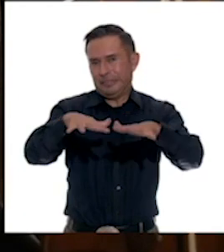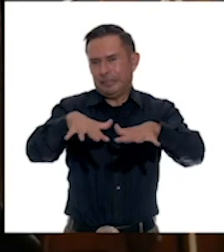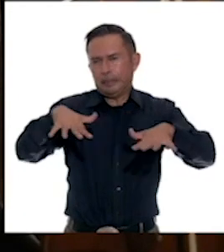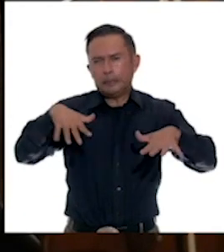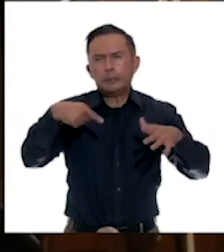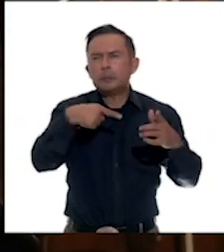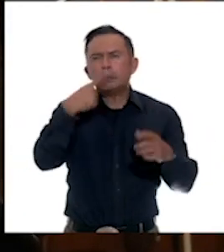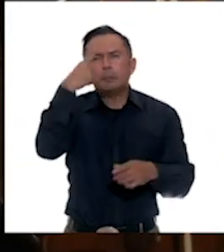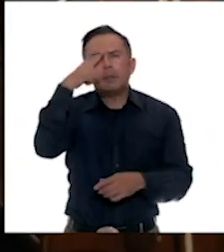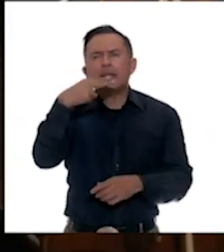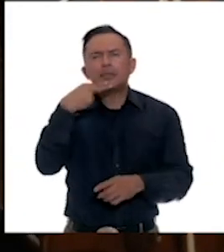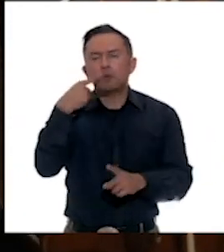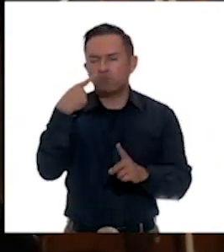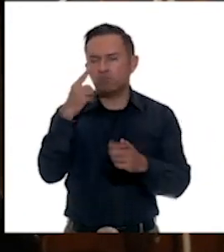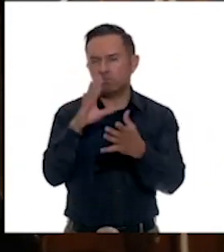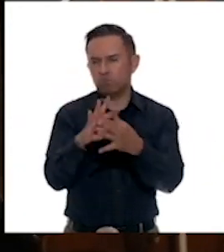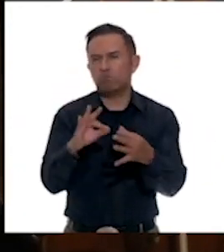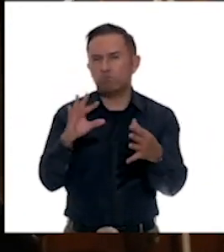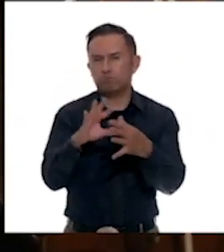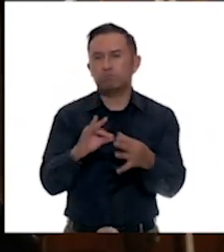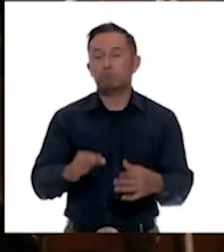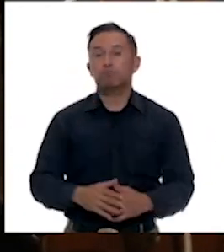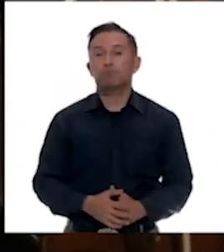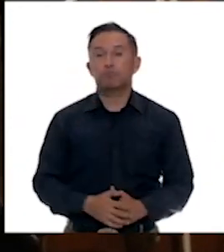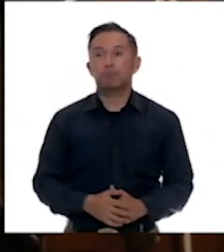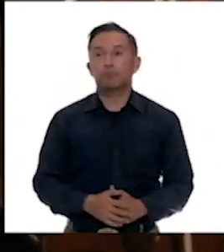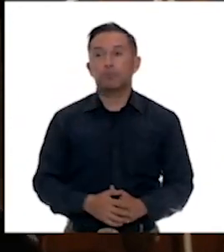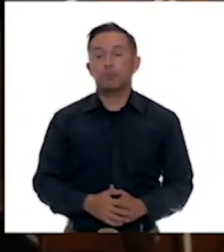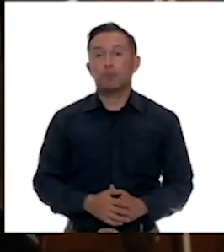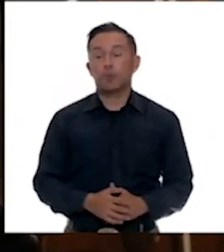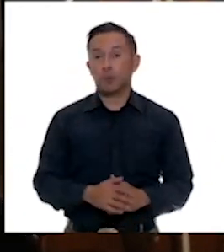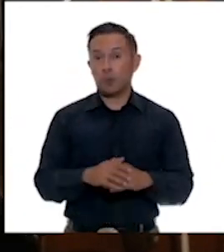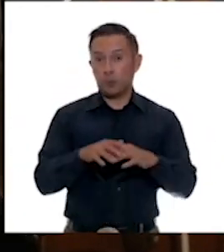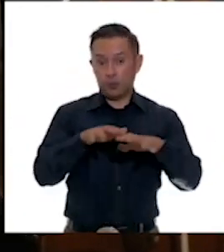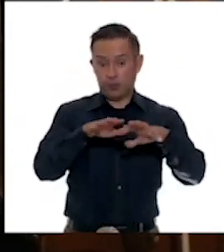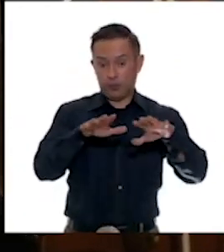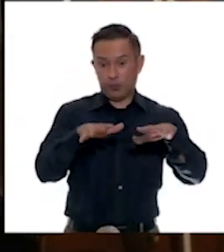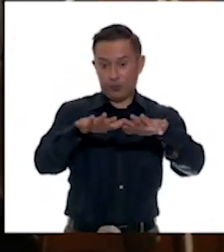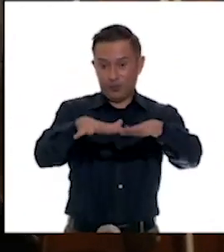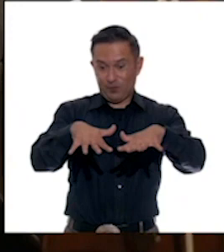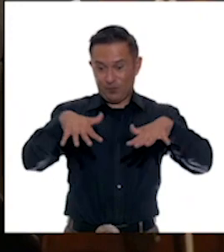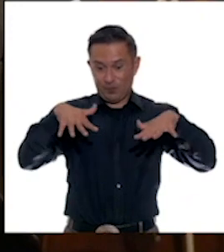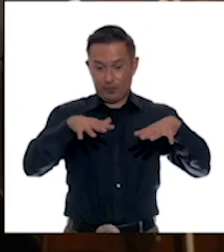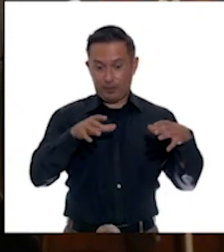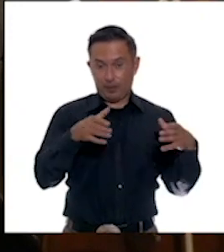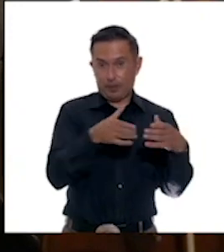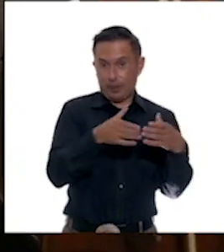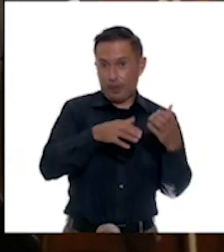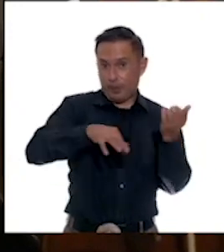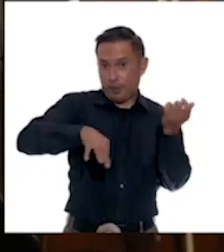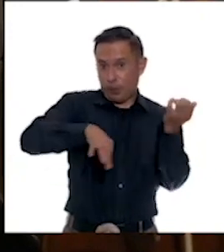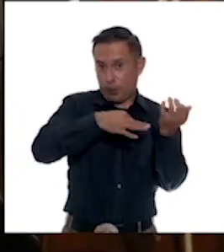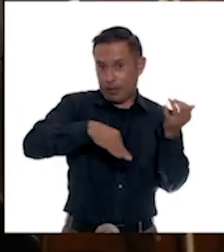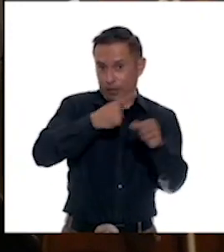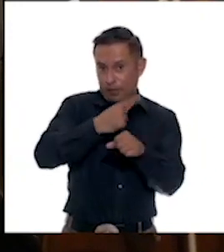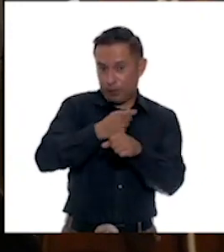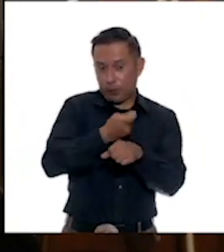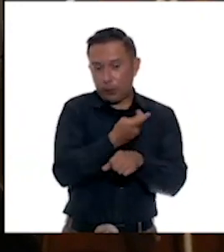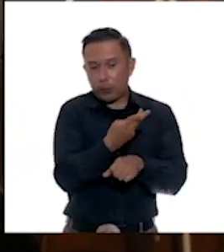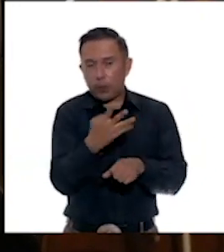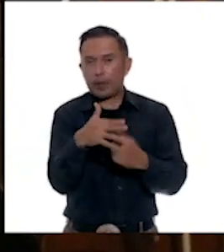nada, en la sección de violines primeros hay un total de 15 atriles,